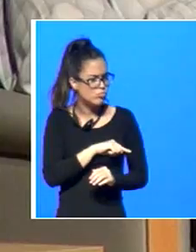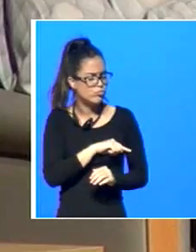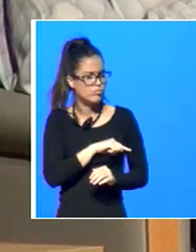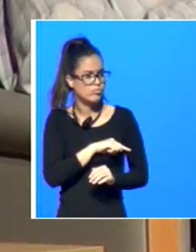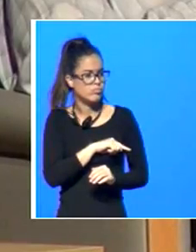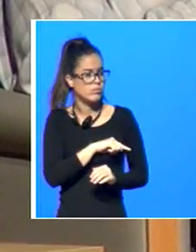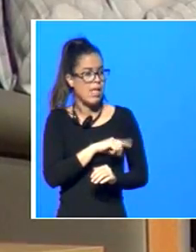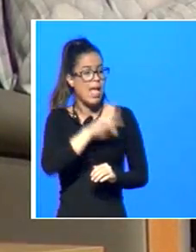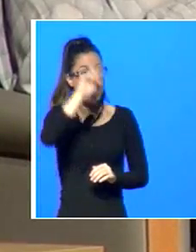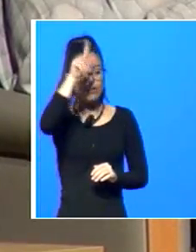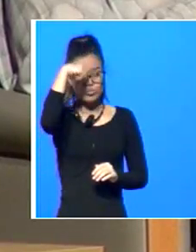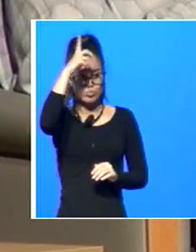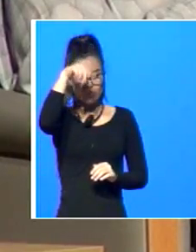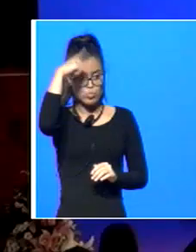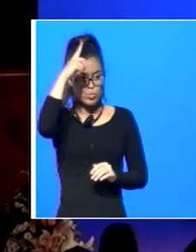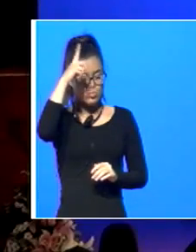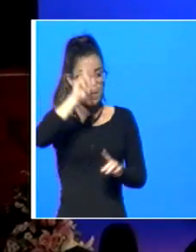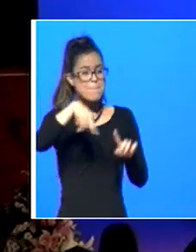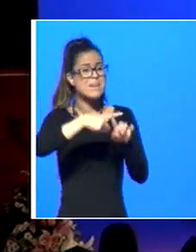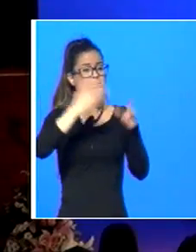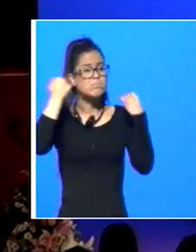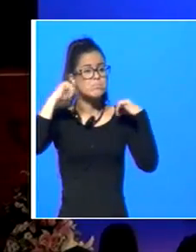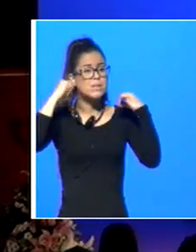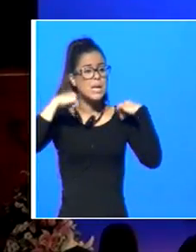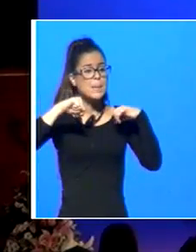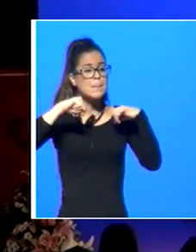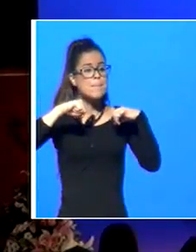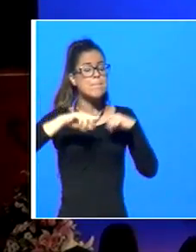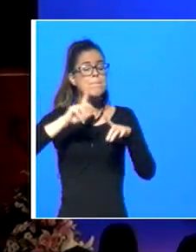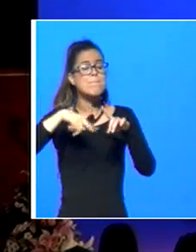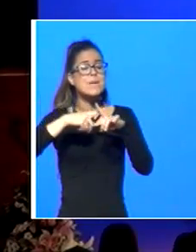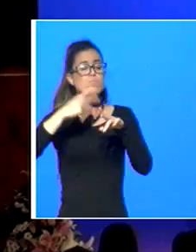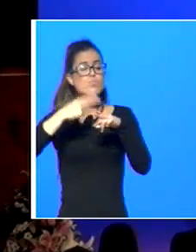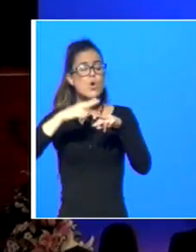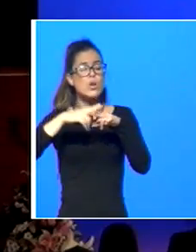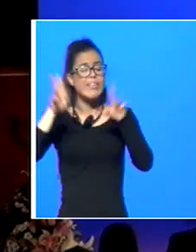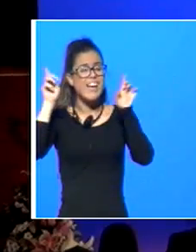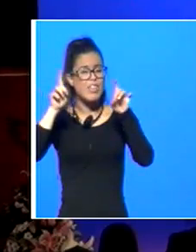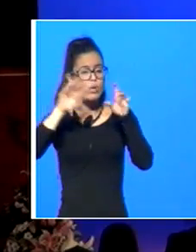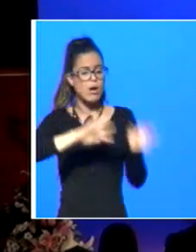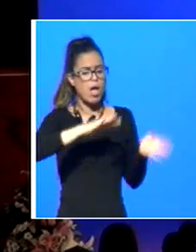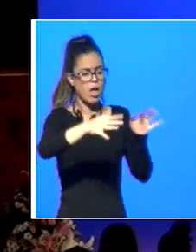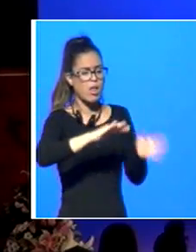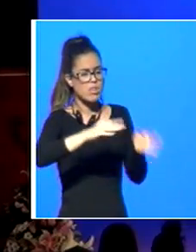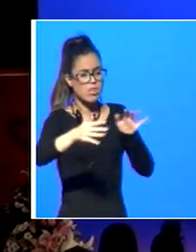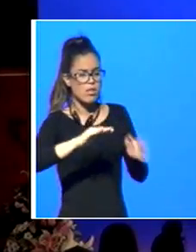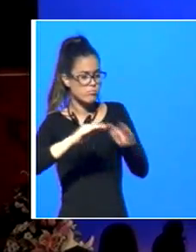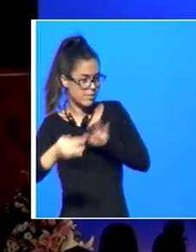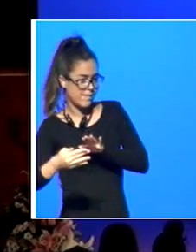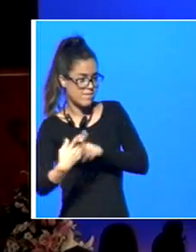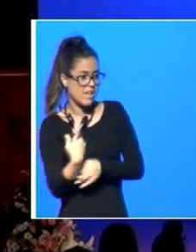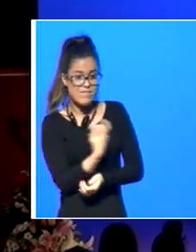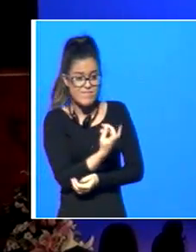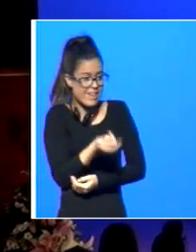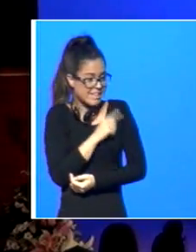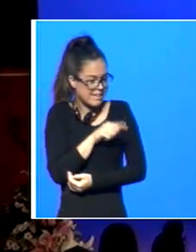las culturas, en las prácticas y en las políticas educativas. De cualquier tipo, falta la ética.